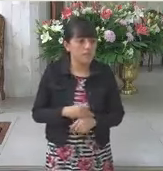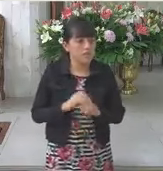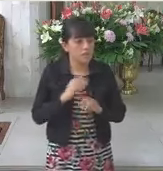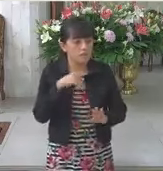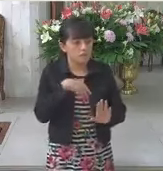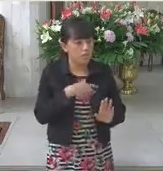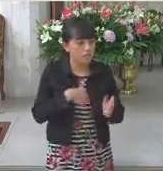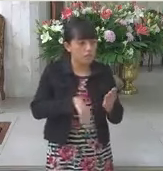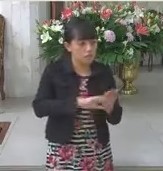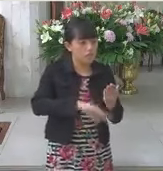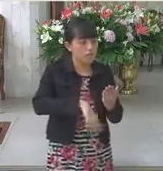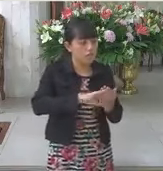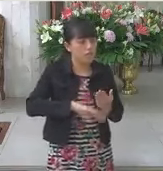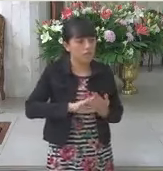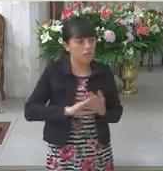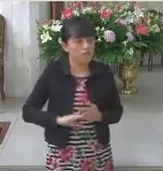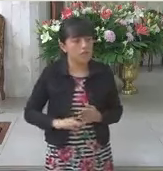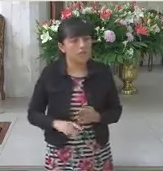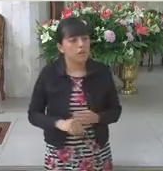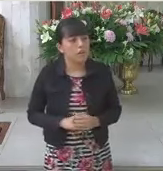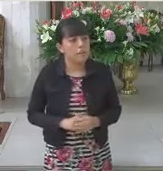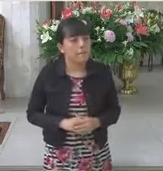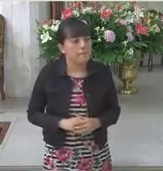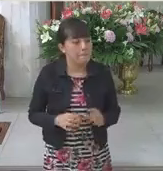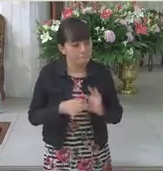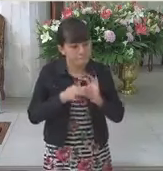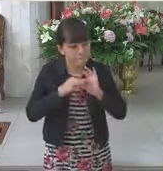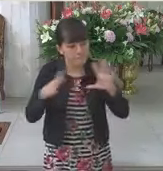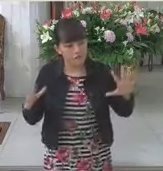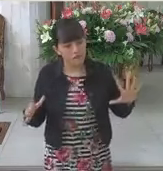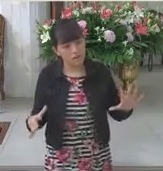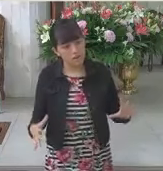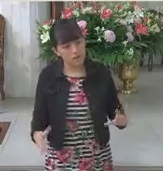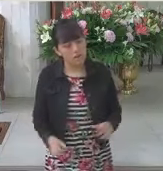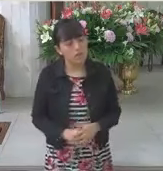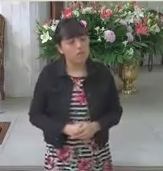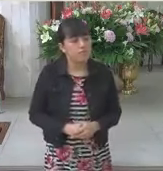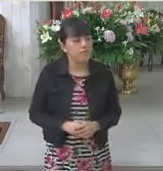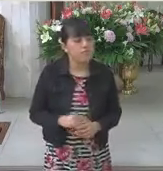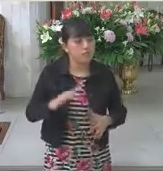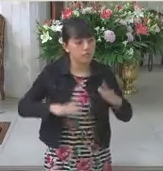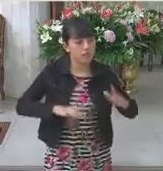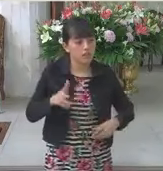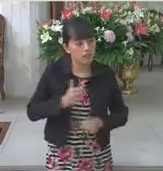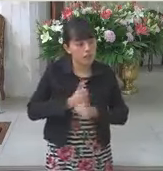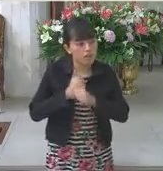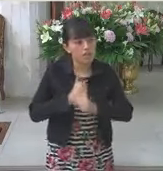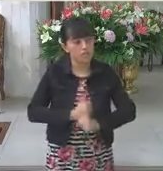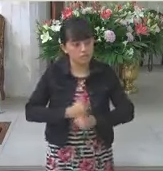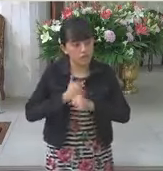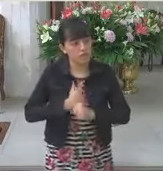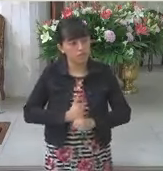discriminación y con todo en contra solo si estamos dispuestos